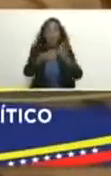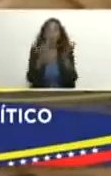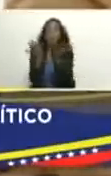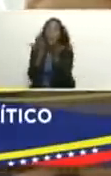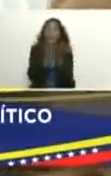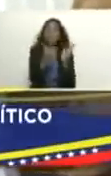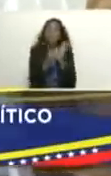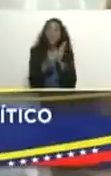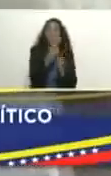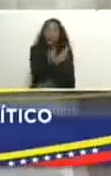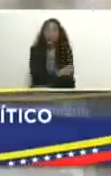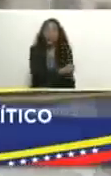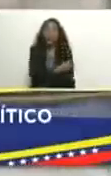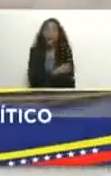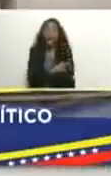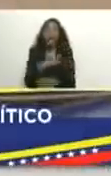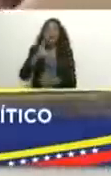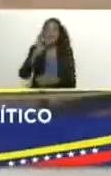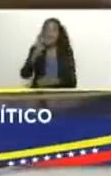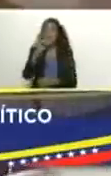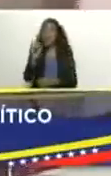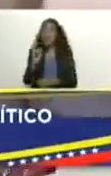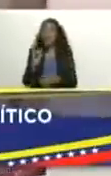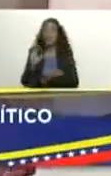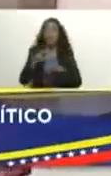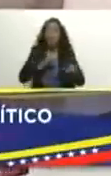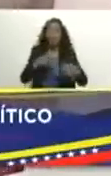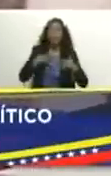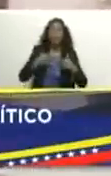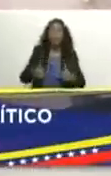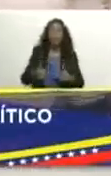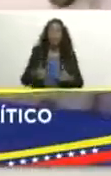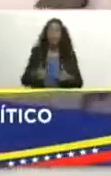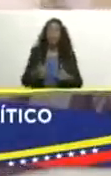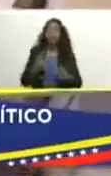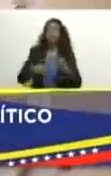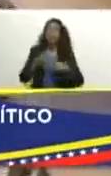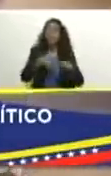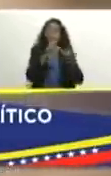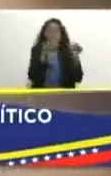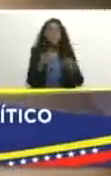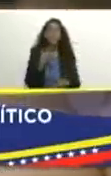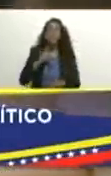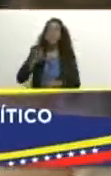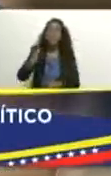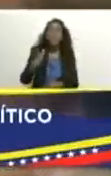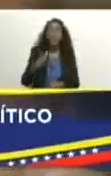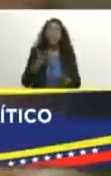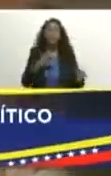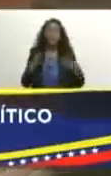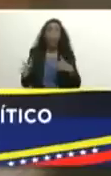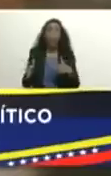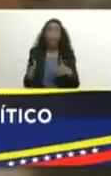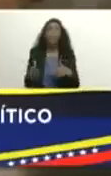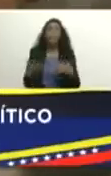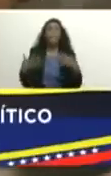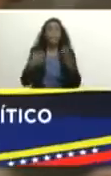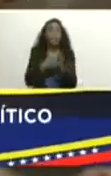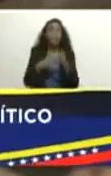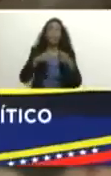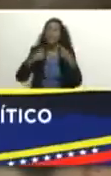liceos, hospitales, SDI, módulos de salud, sistemas de transportes masivos,